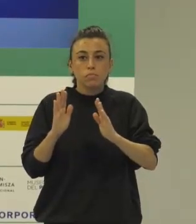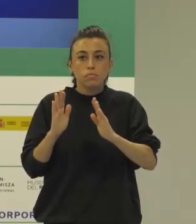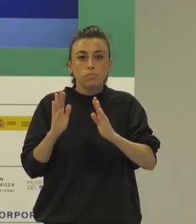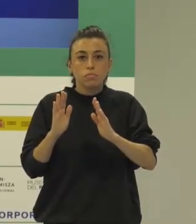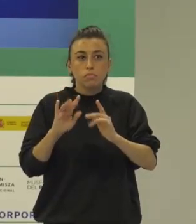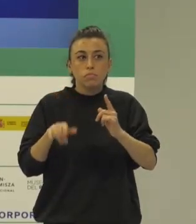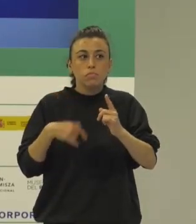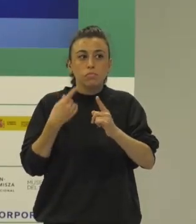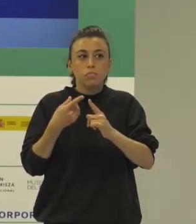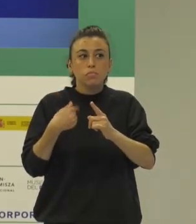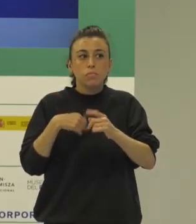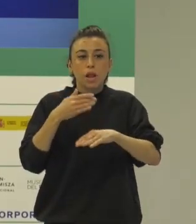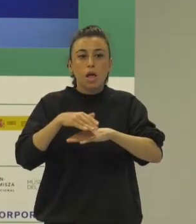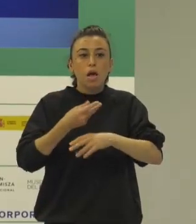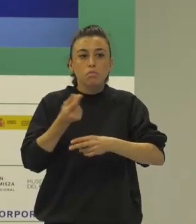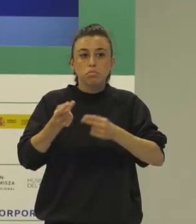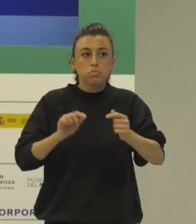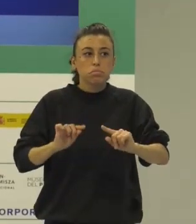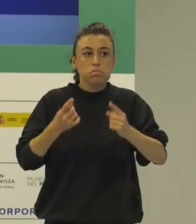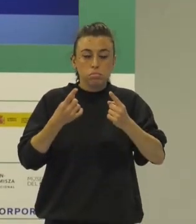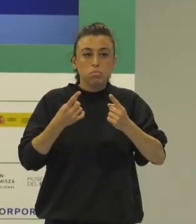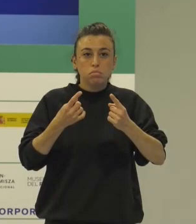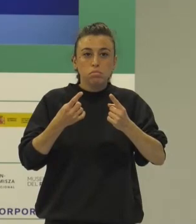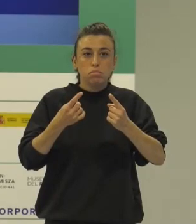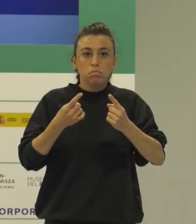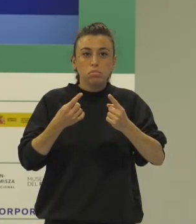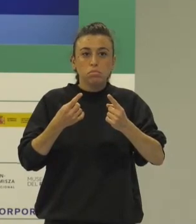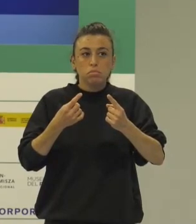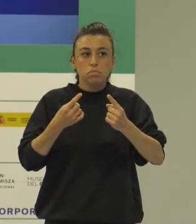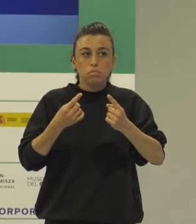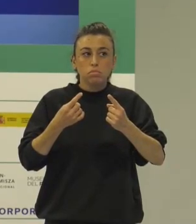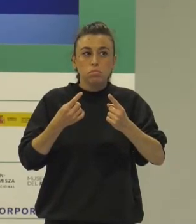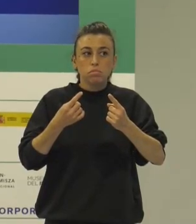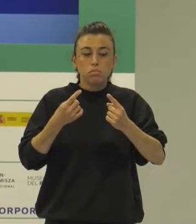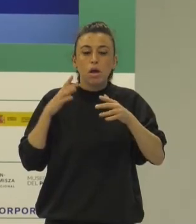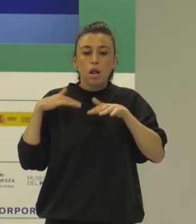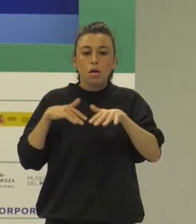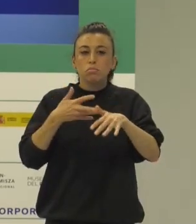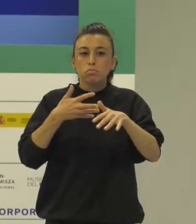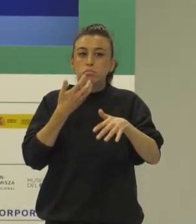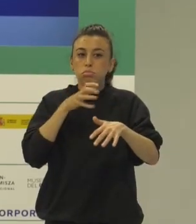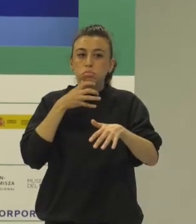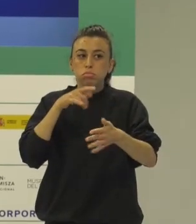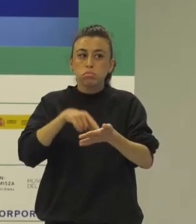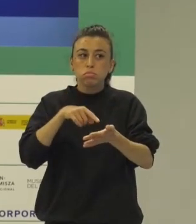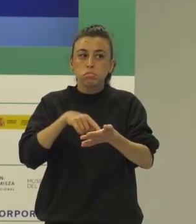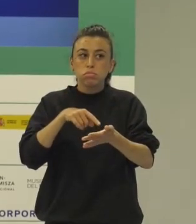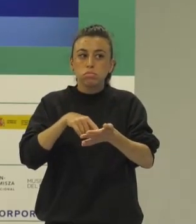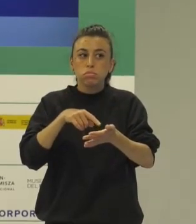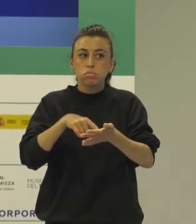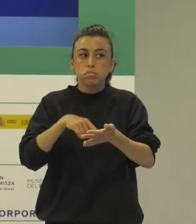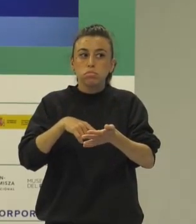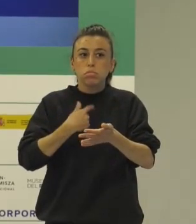en 62 lugares del país. Nunca había pasado eso. Y el saldo de esas protestas fueron más de 1.700 presos